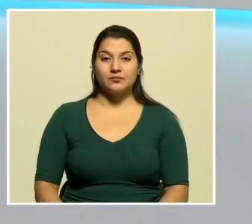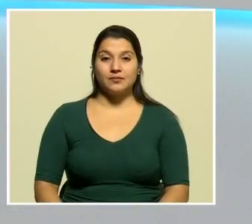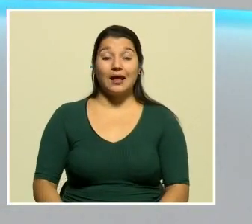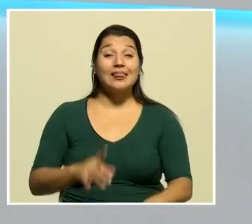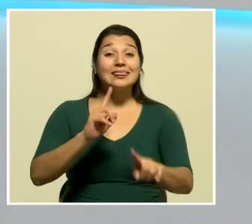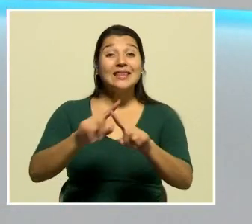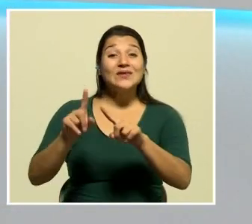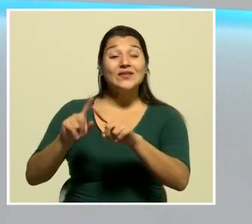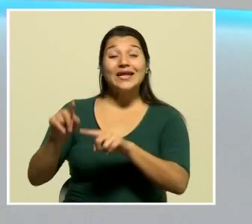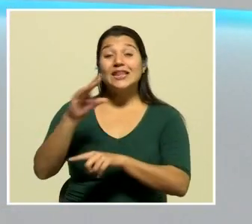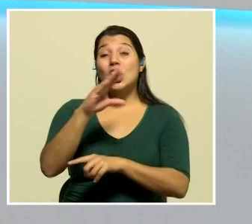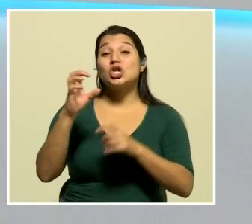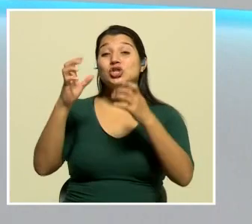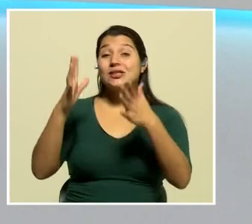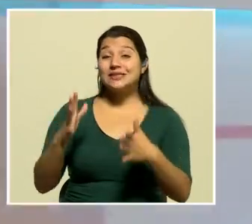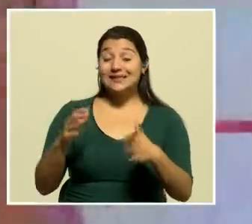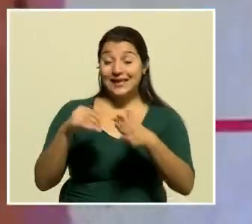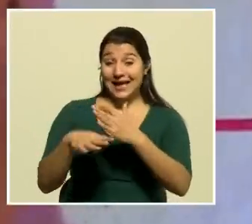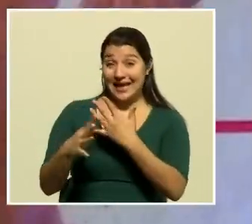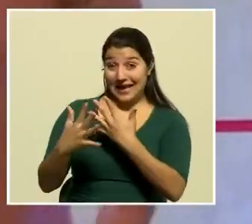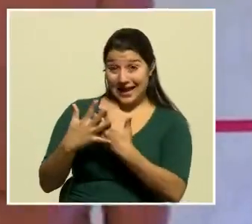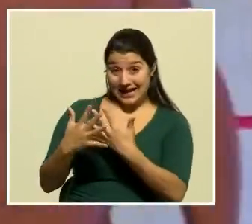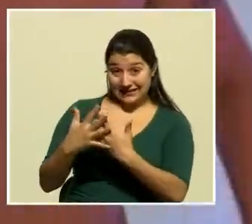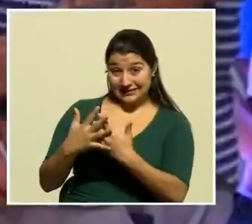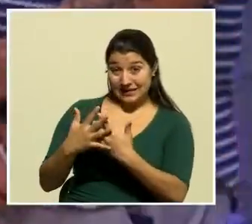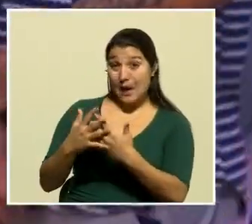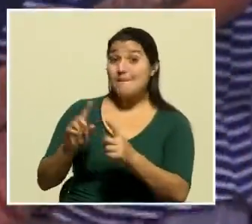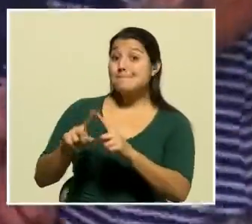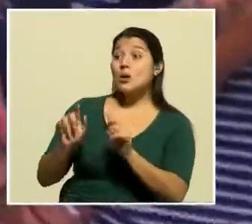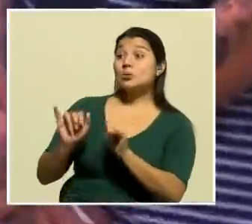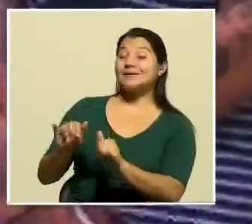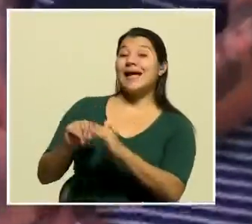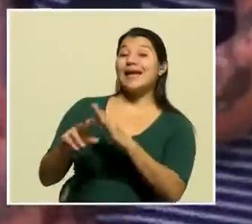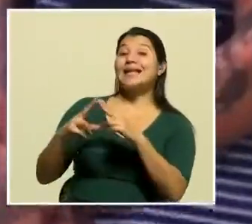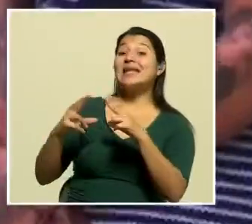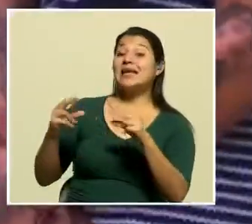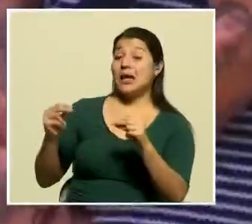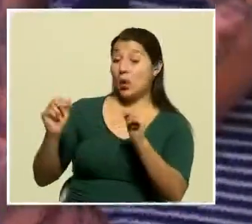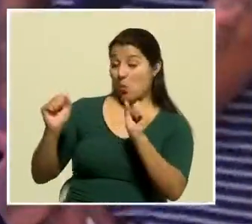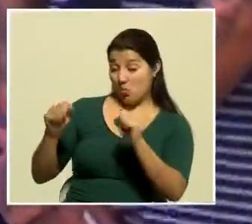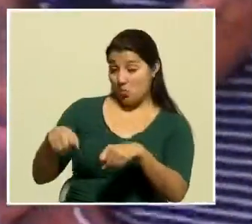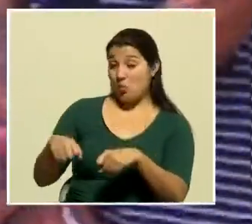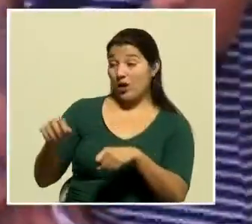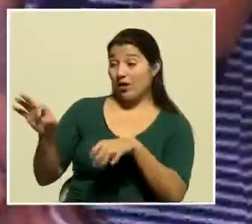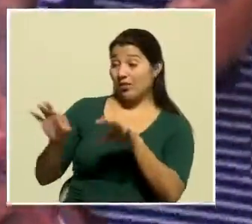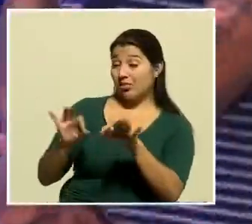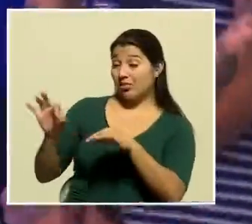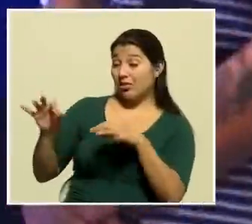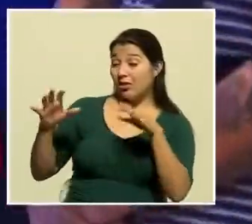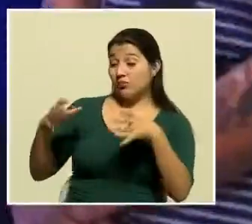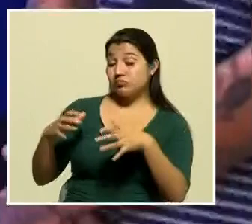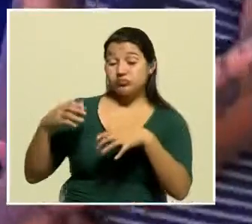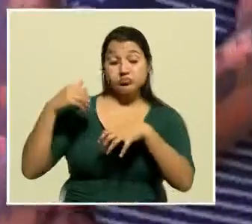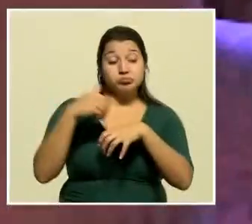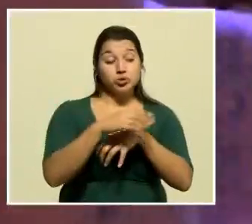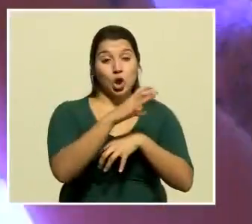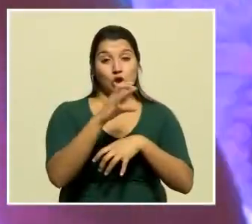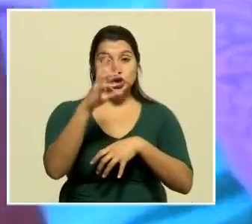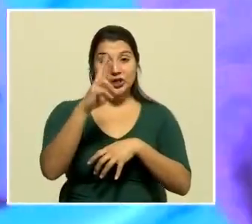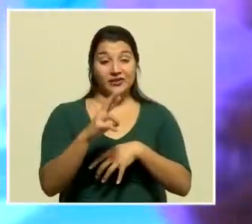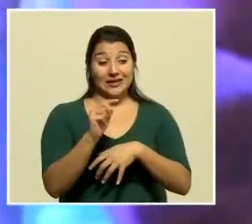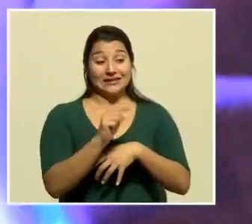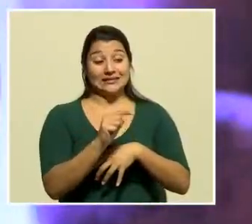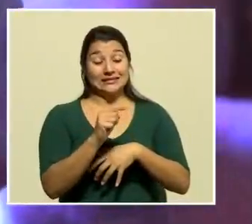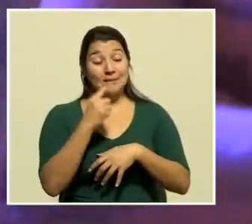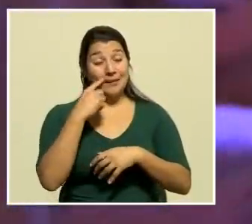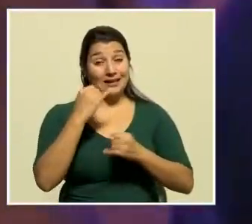varios costarricenses privados de libertad en Nicaragua podrían ser enviados al país para que terminen sus condenas en